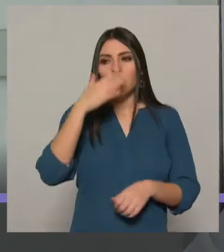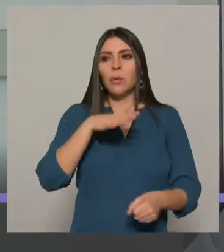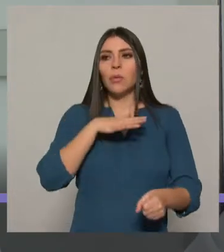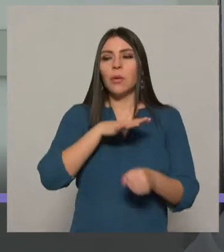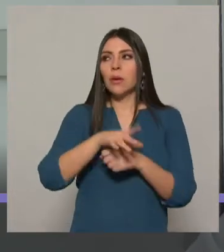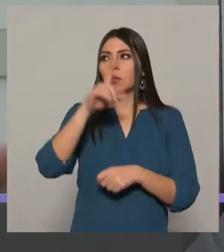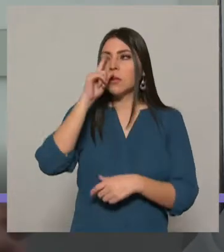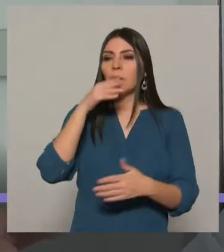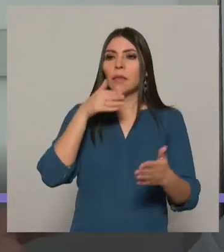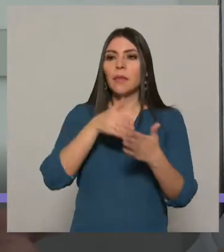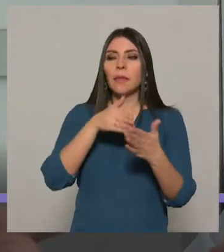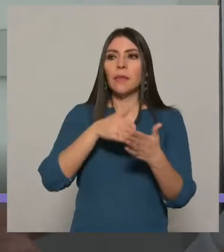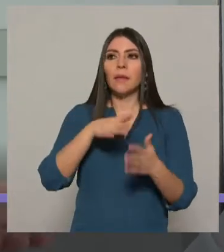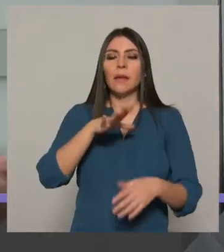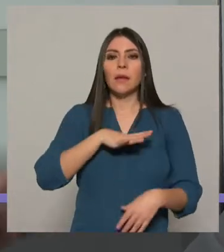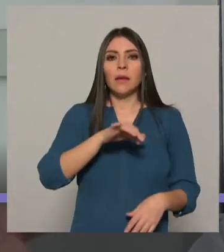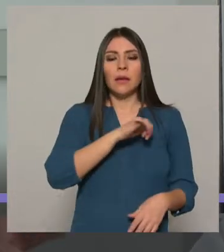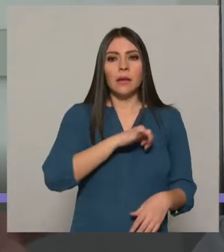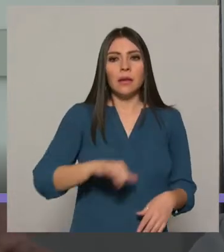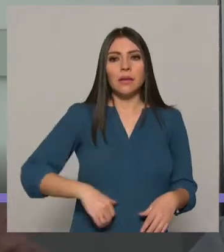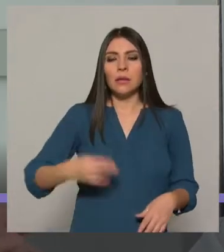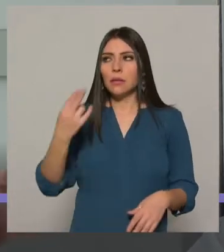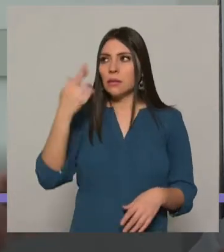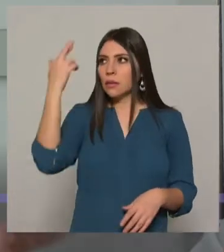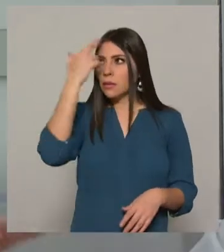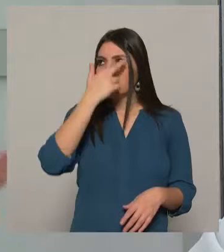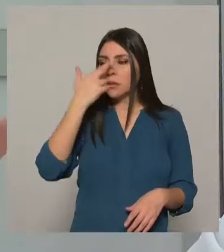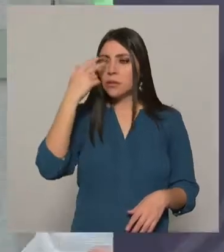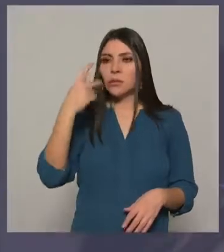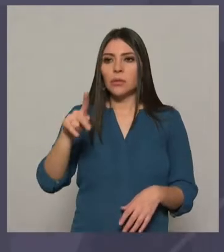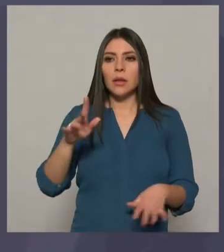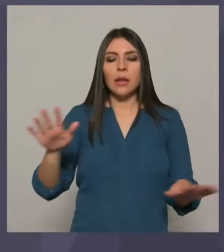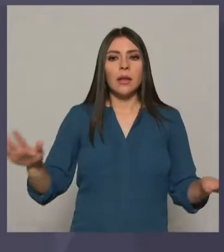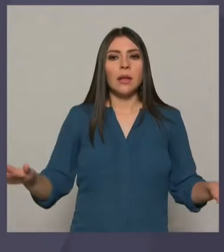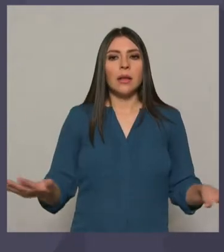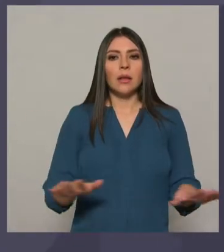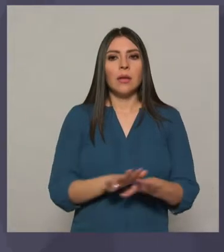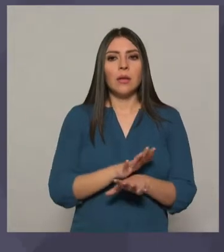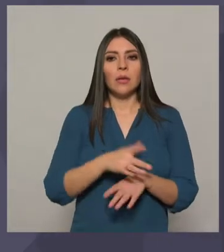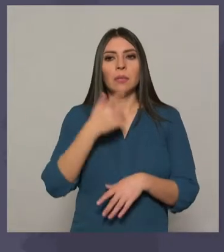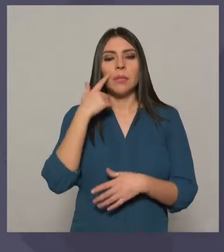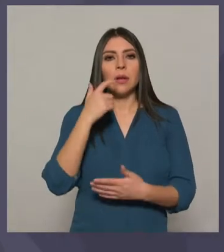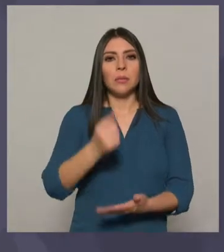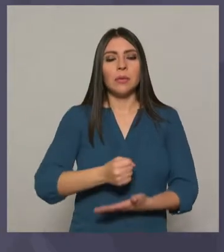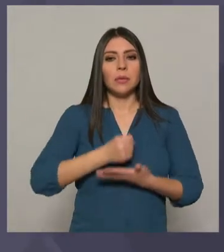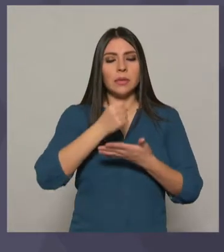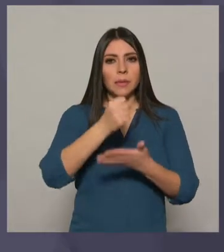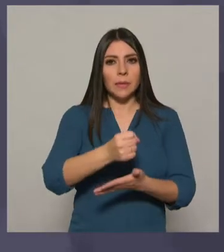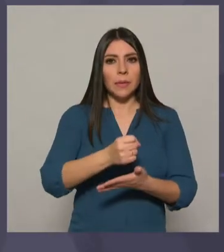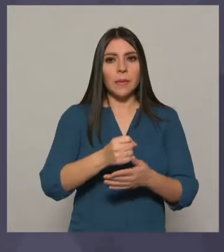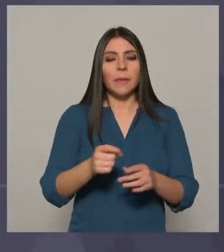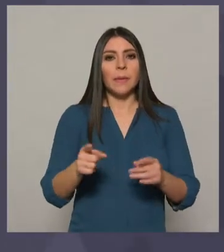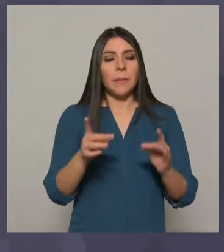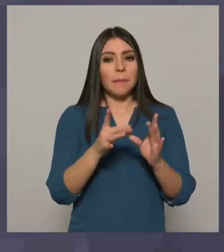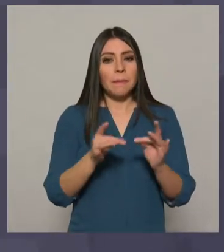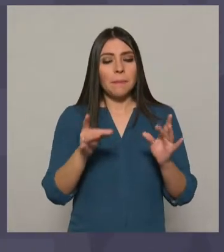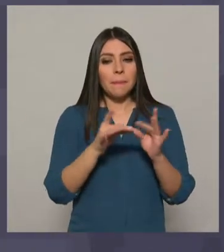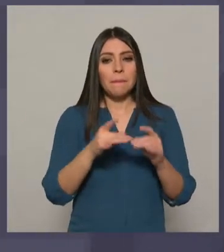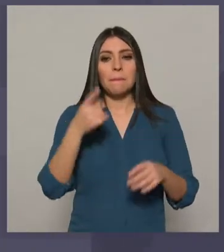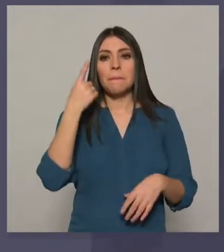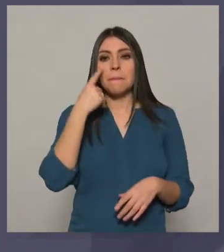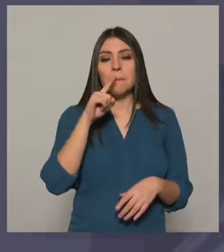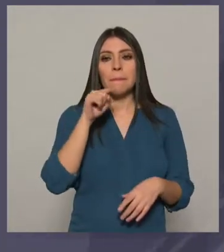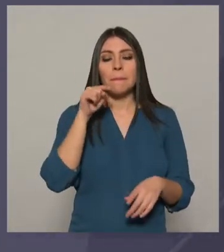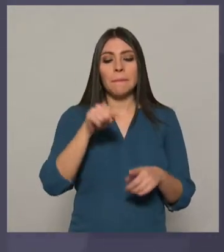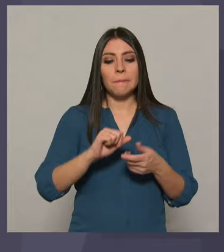las alcaldías, porque hay que revisar que se modificó el modelo de asignación presupuestal. Hay que señalar que a través efectivamente de